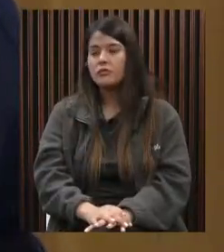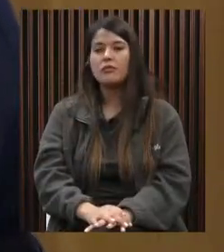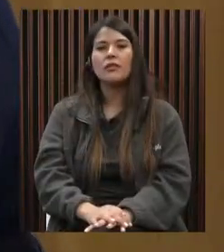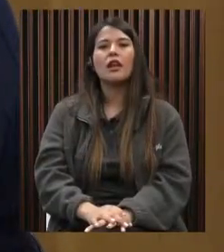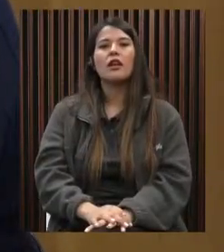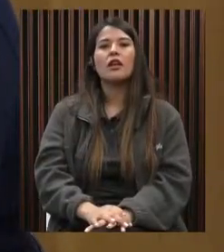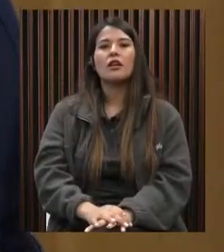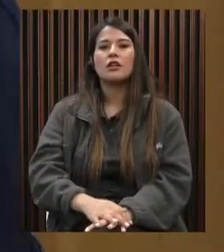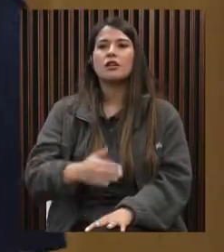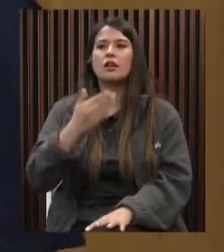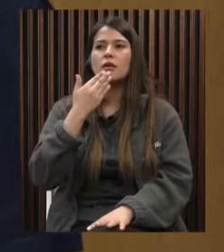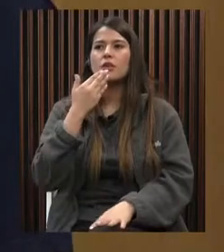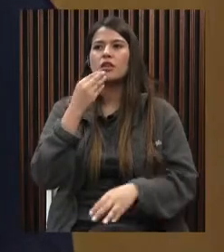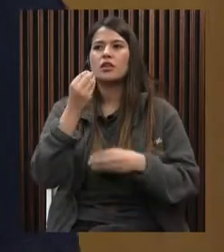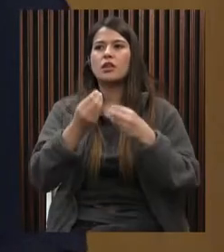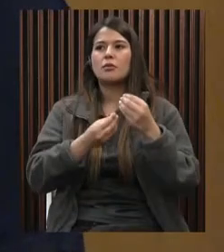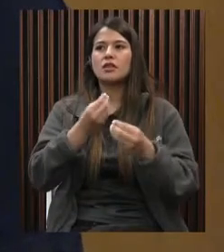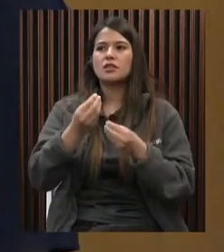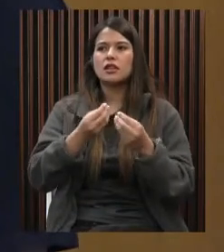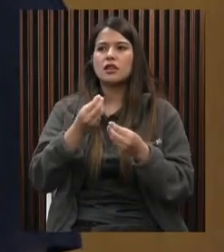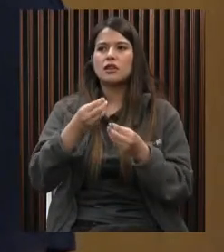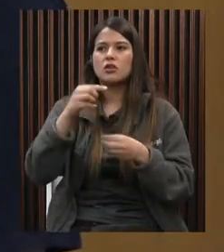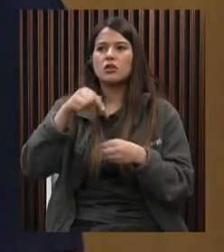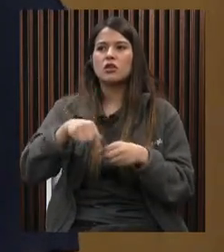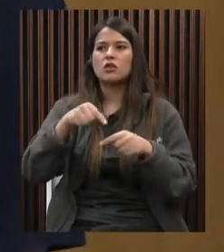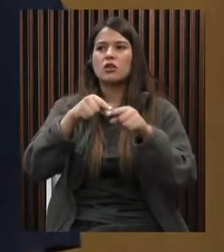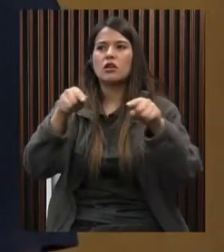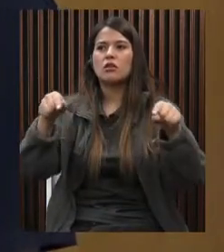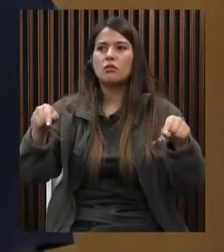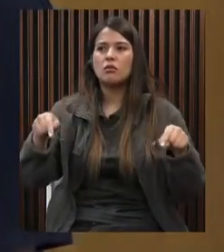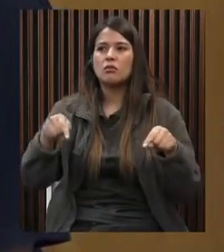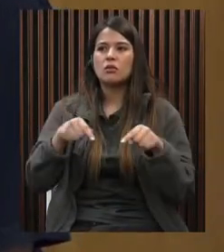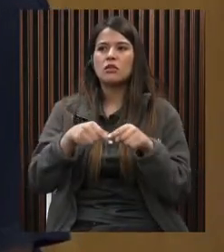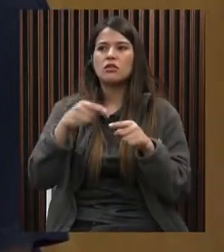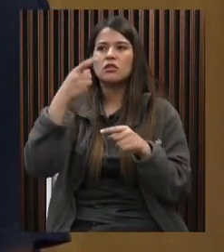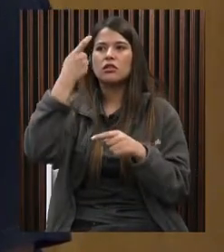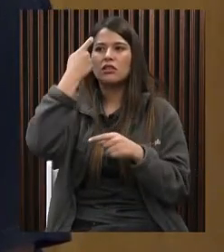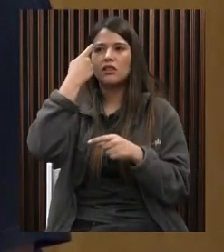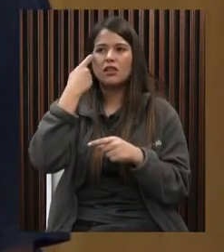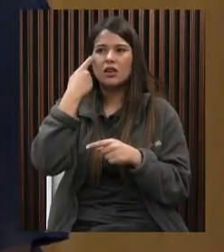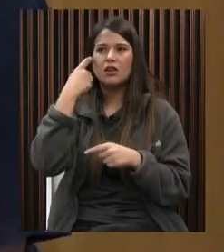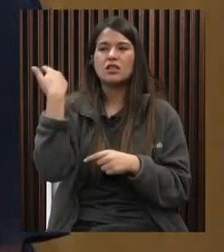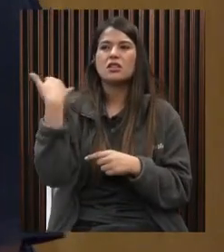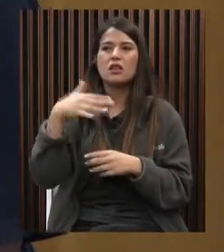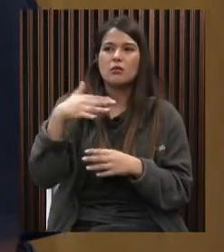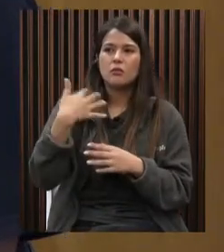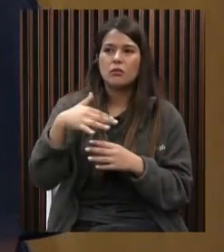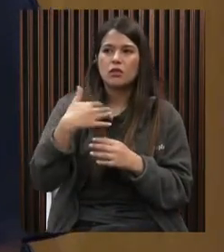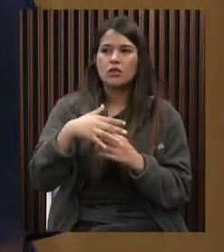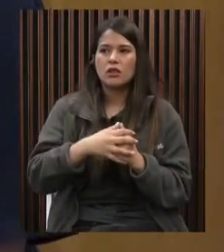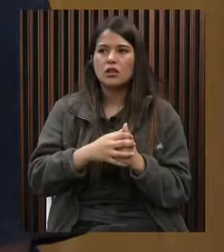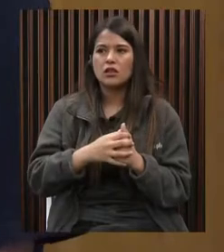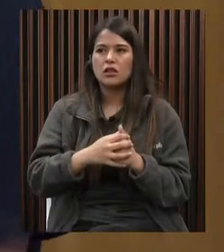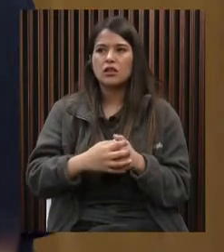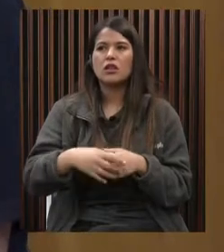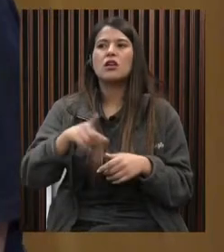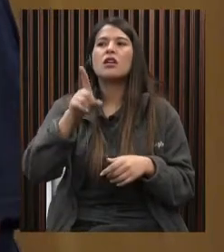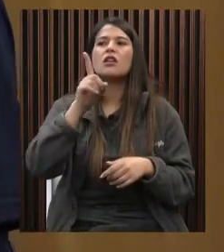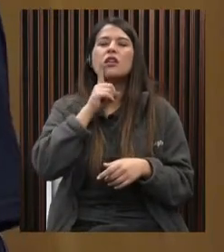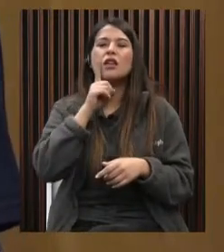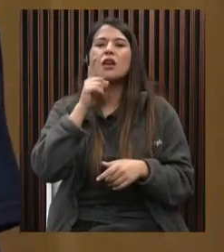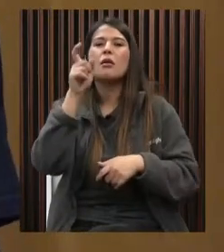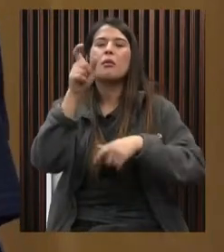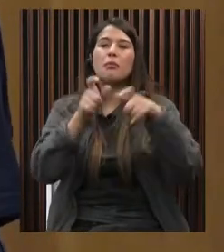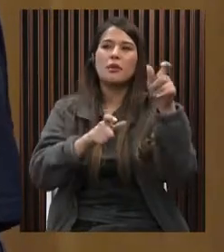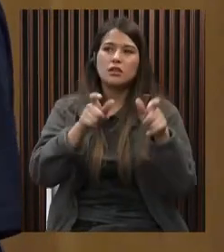mucho de esto ya está ocurriendo en todos estos espacios. Y creo que también aquí es muy importante tener personas